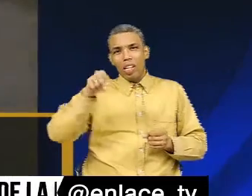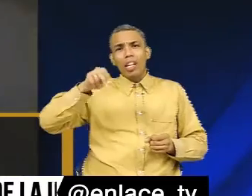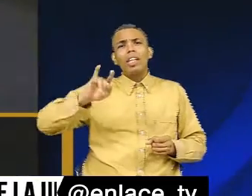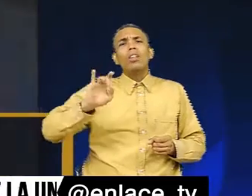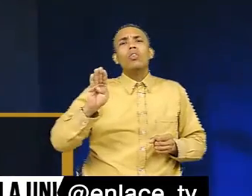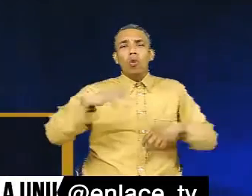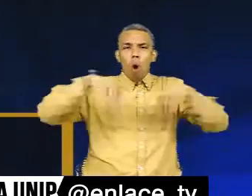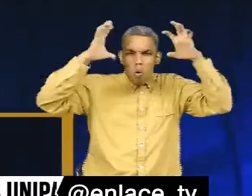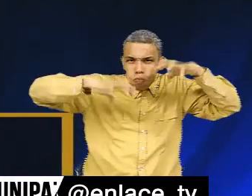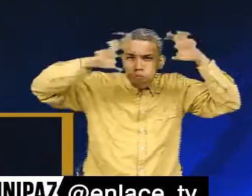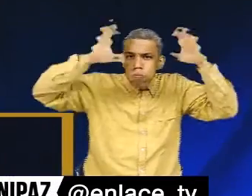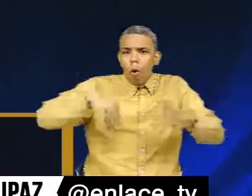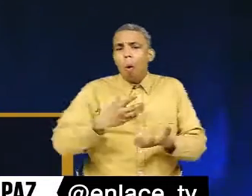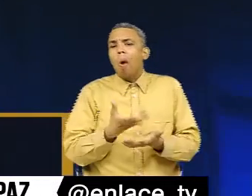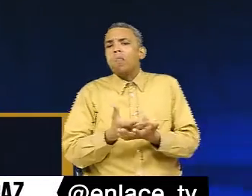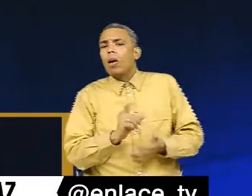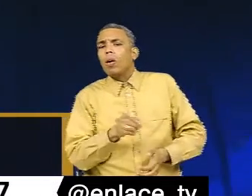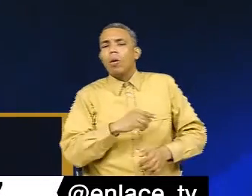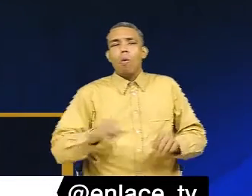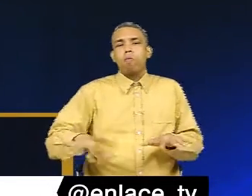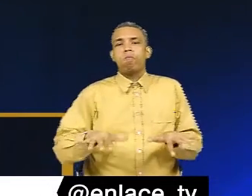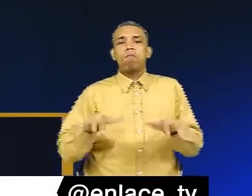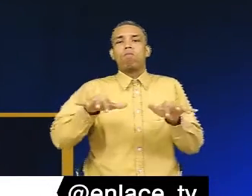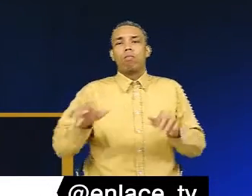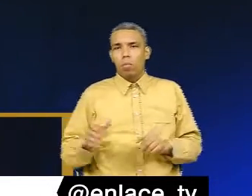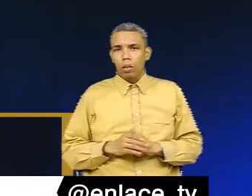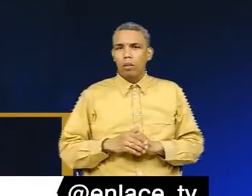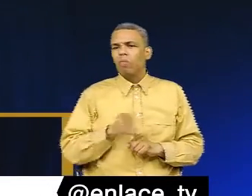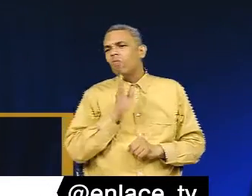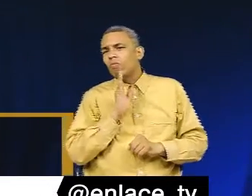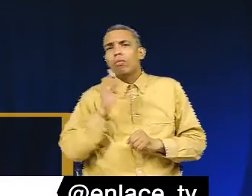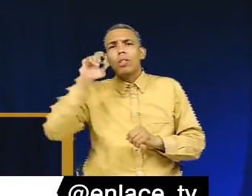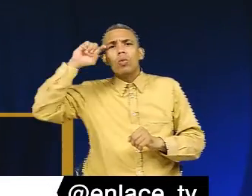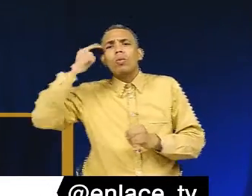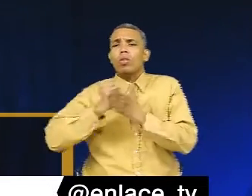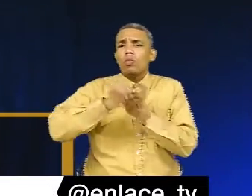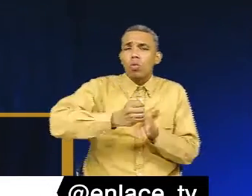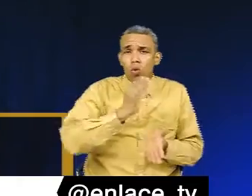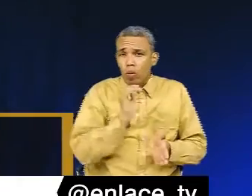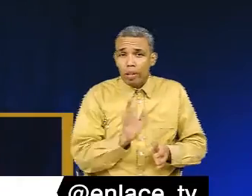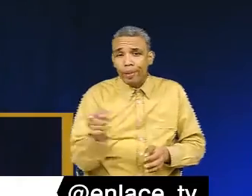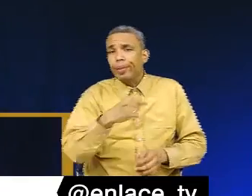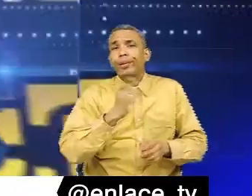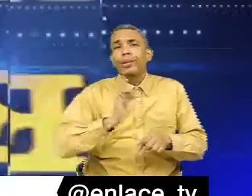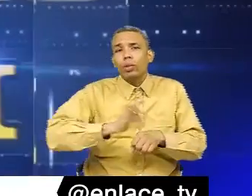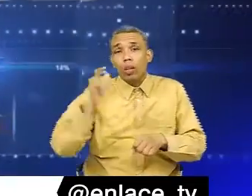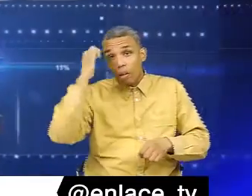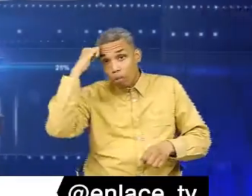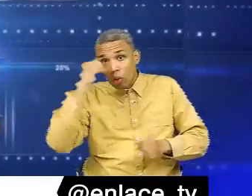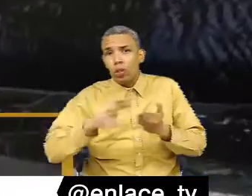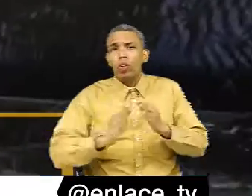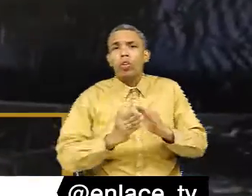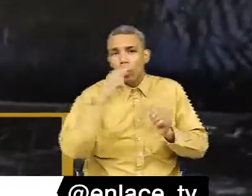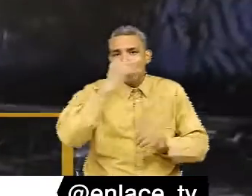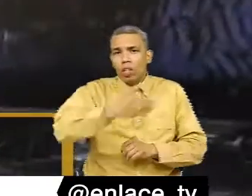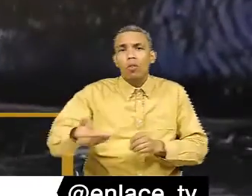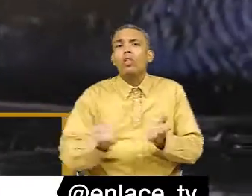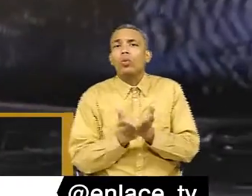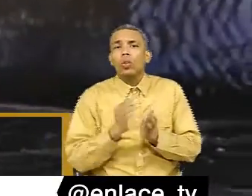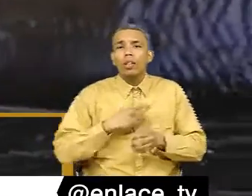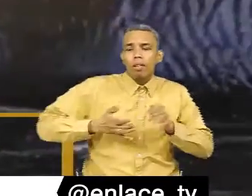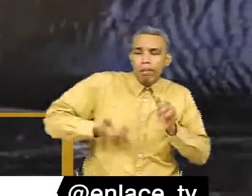y nadie responde. Estudiantes y docentes se ven obligados a sacar el agua para poder recibir sus clases. Y desde